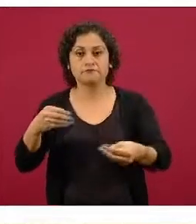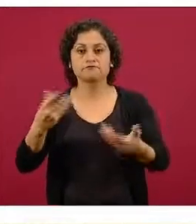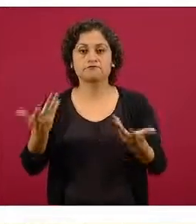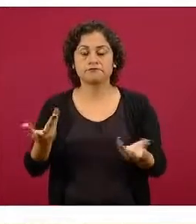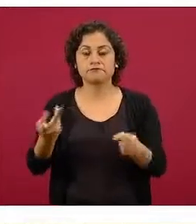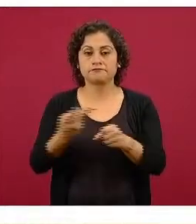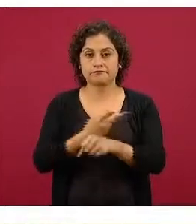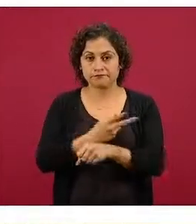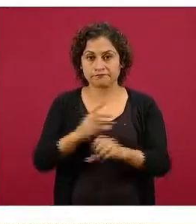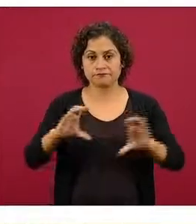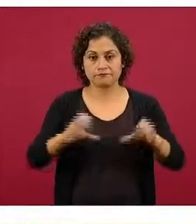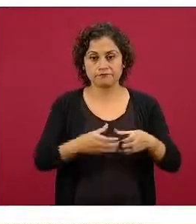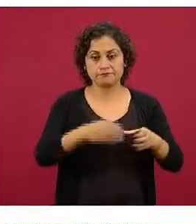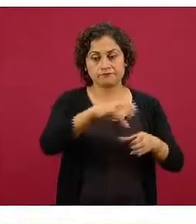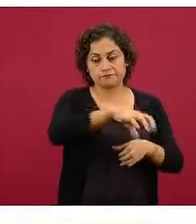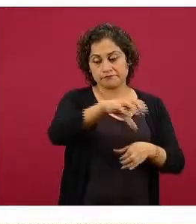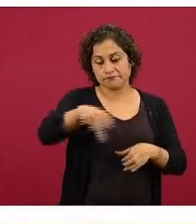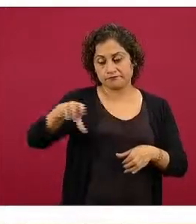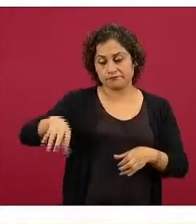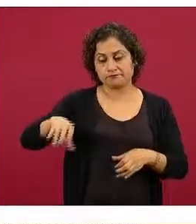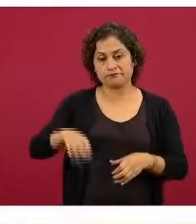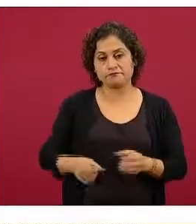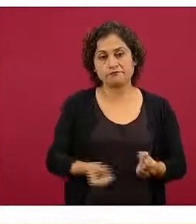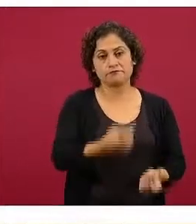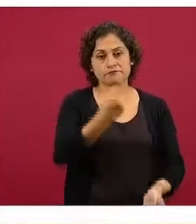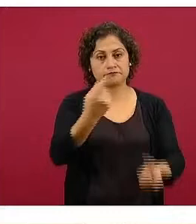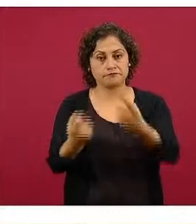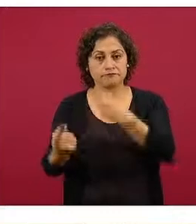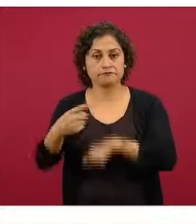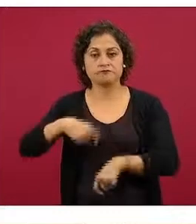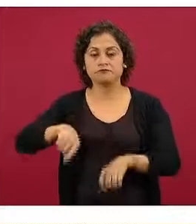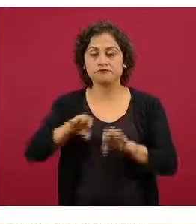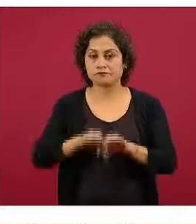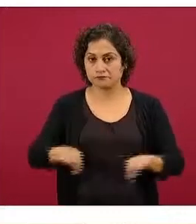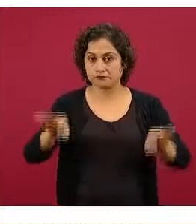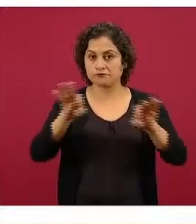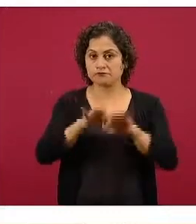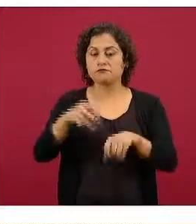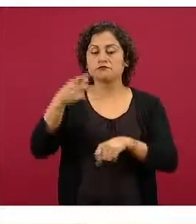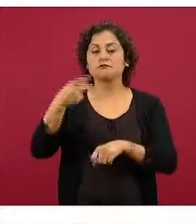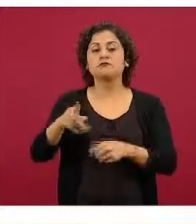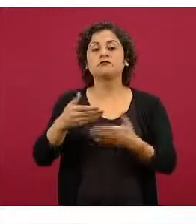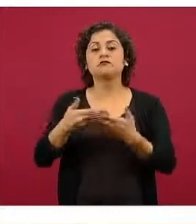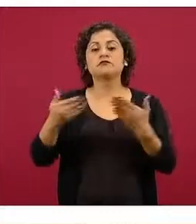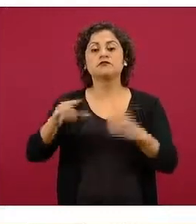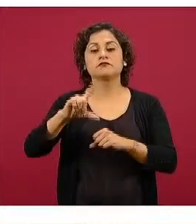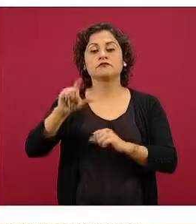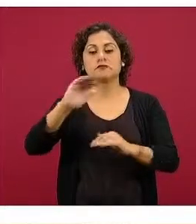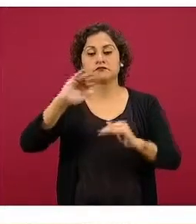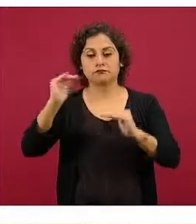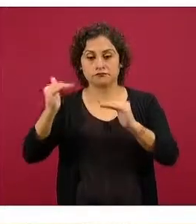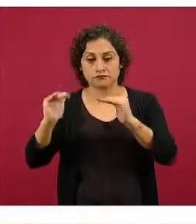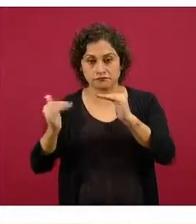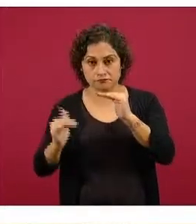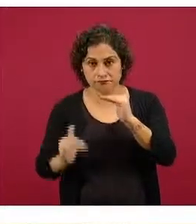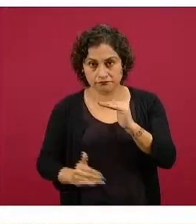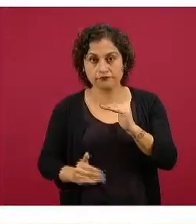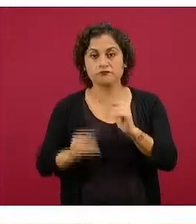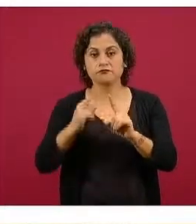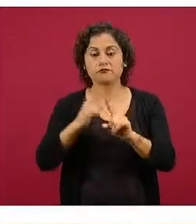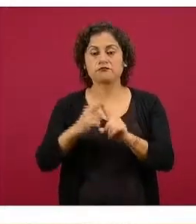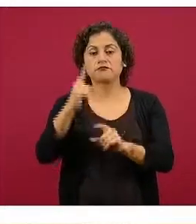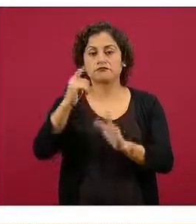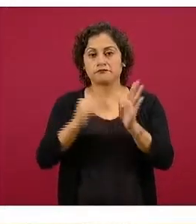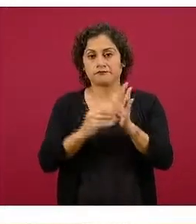transmisión comunitaria muy importante, y que afortunadamente ya por debajo de los 200 casos por millón